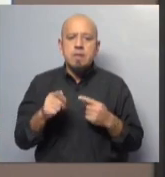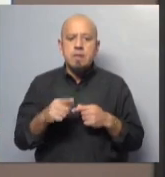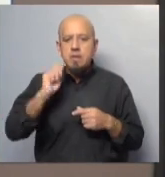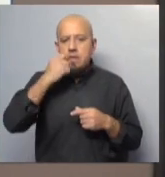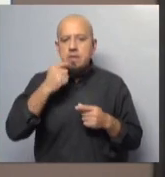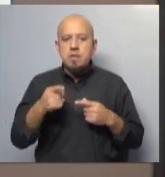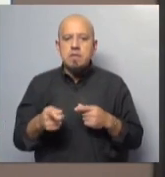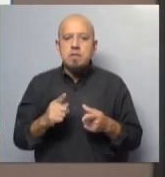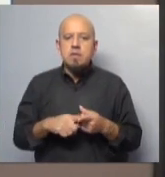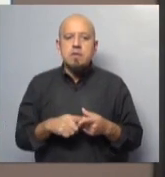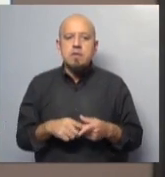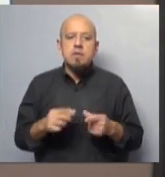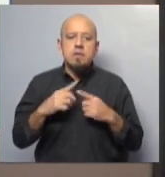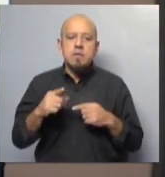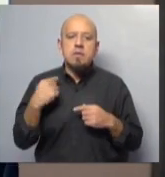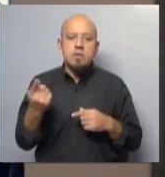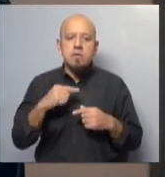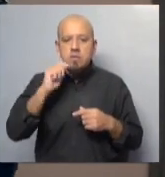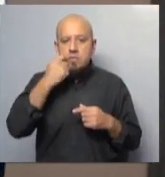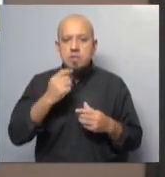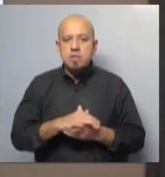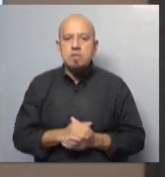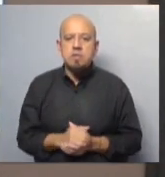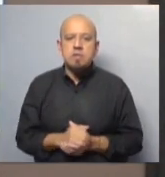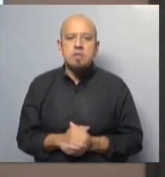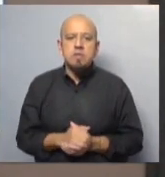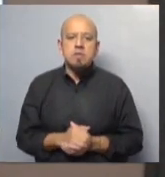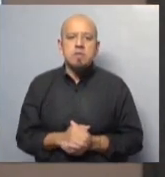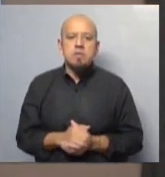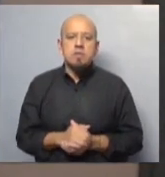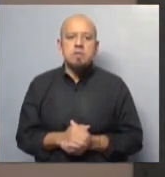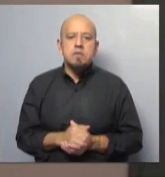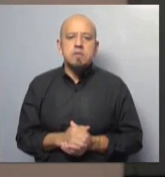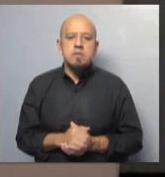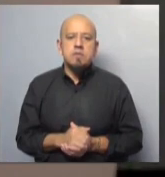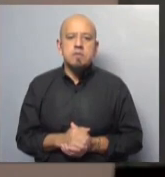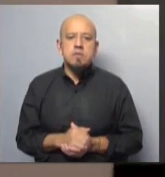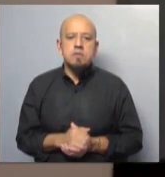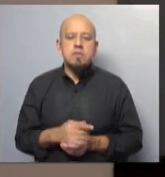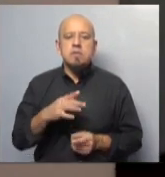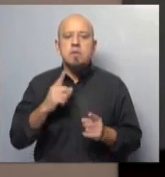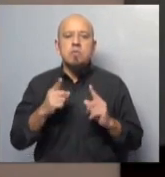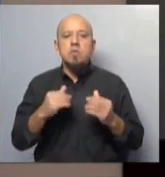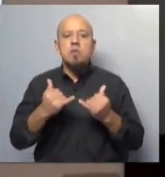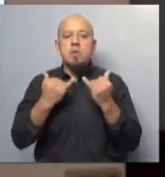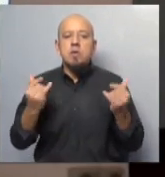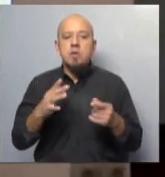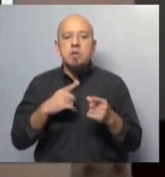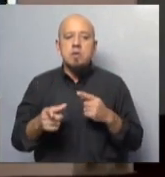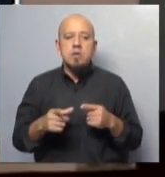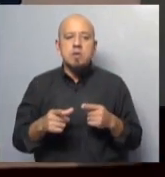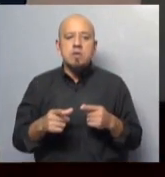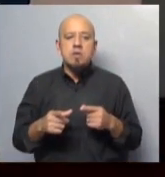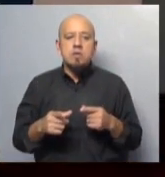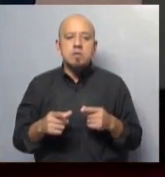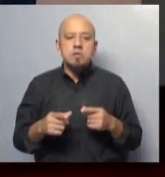encanta y que espero que a todo el mundo le guste. Muy bien. Y tenemos algunos días para verlo. Igual, obviamente, no